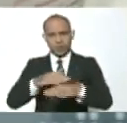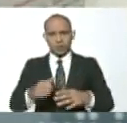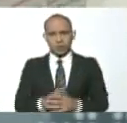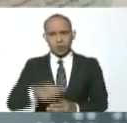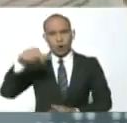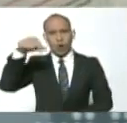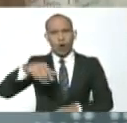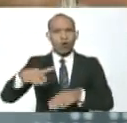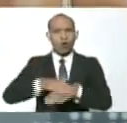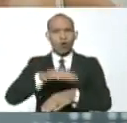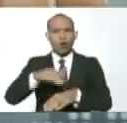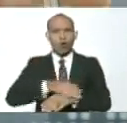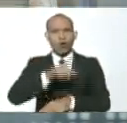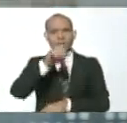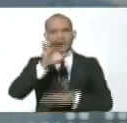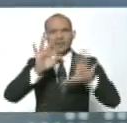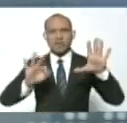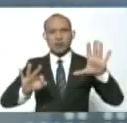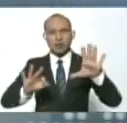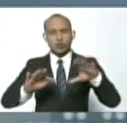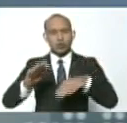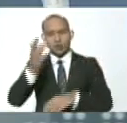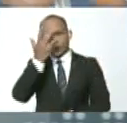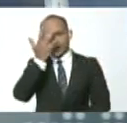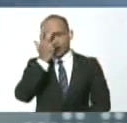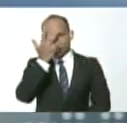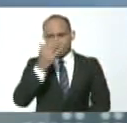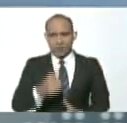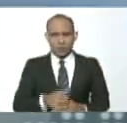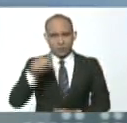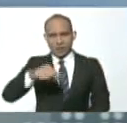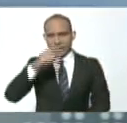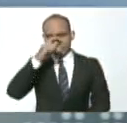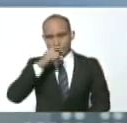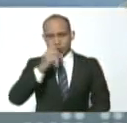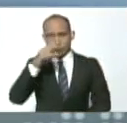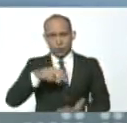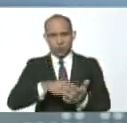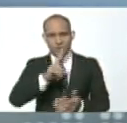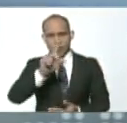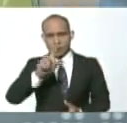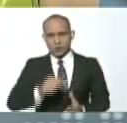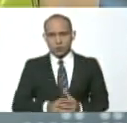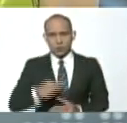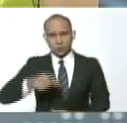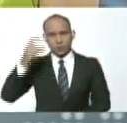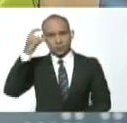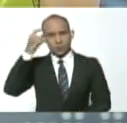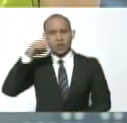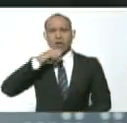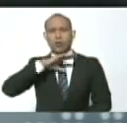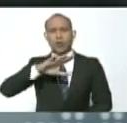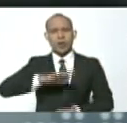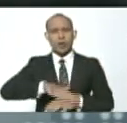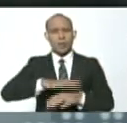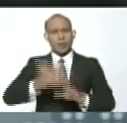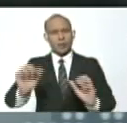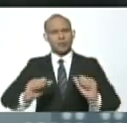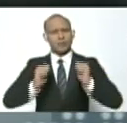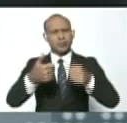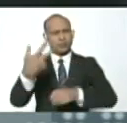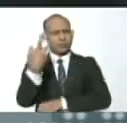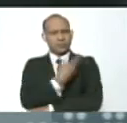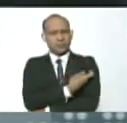hoy jueves 18 de febrero de este año 2021 es un día histórico porque ha arrancado la